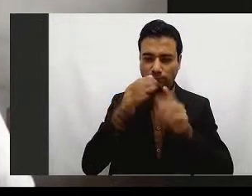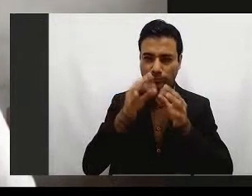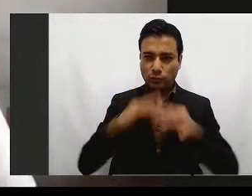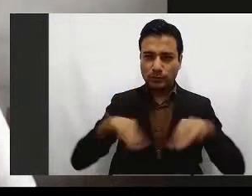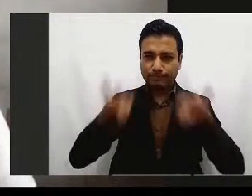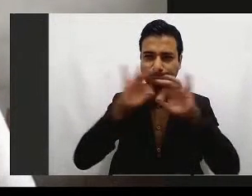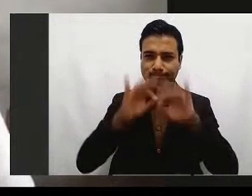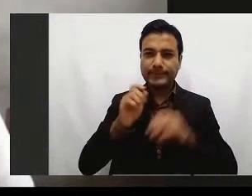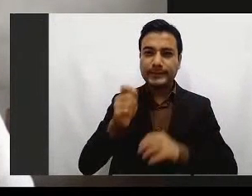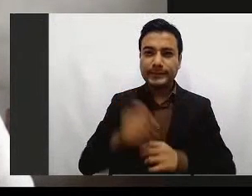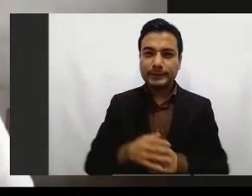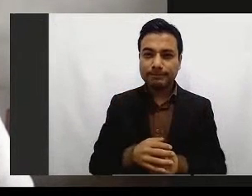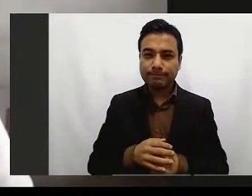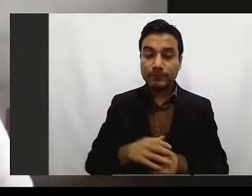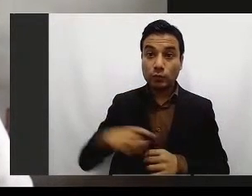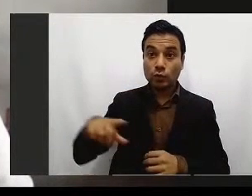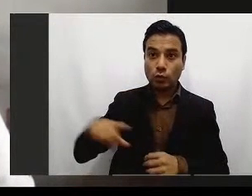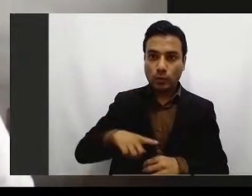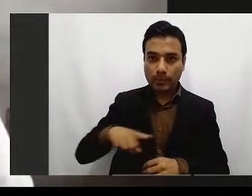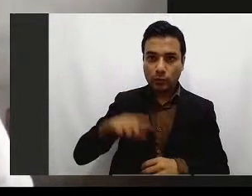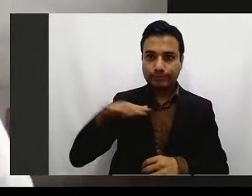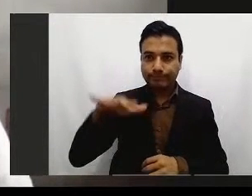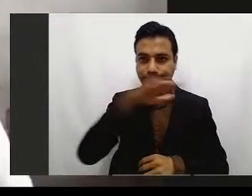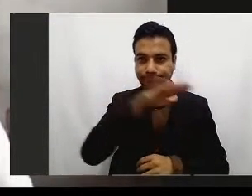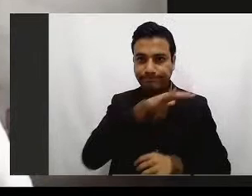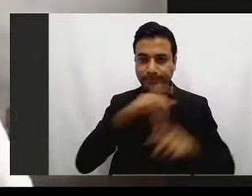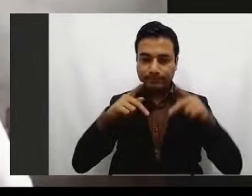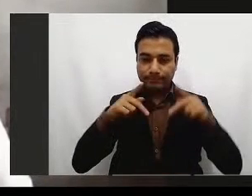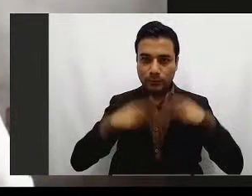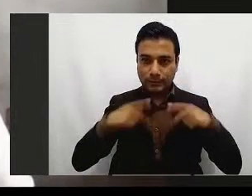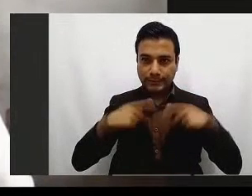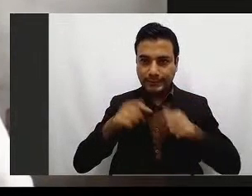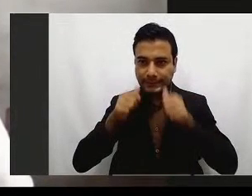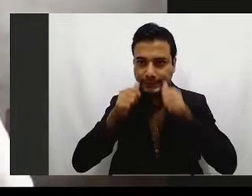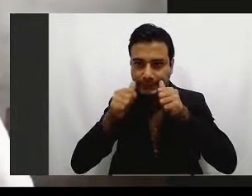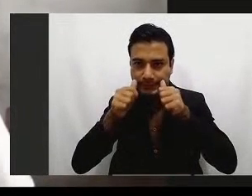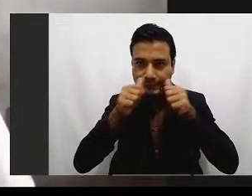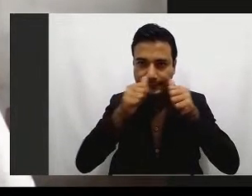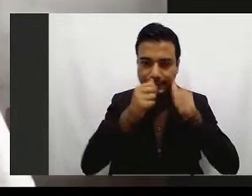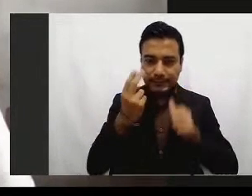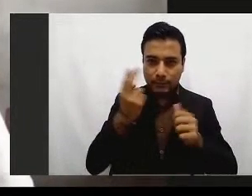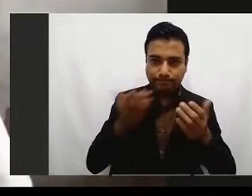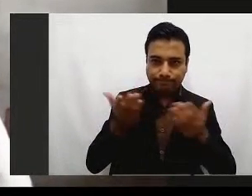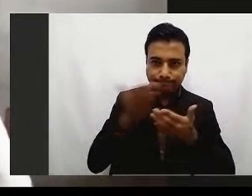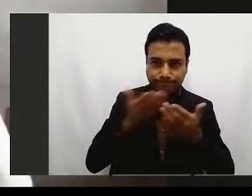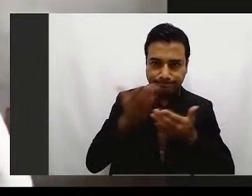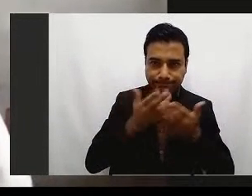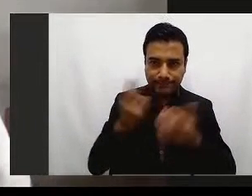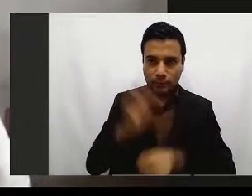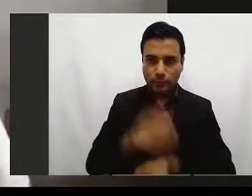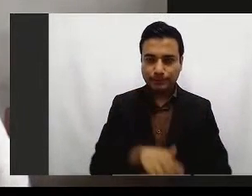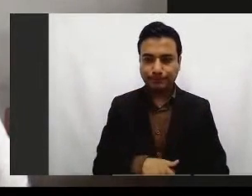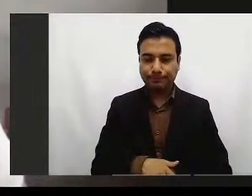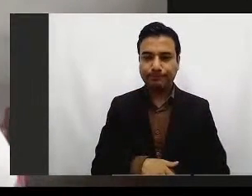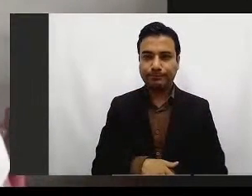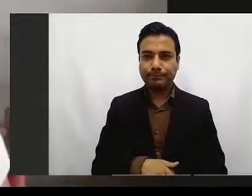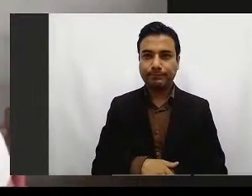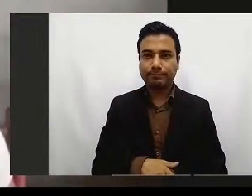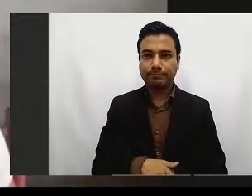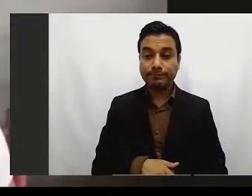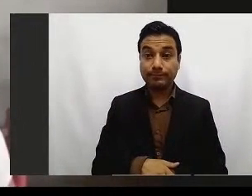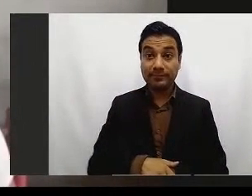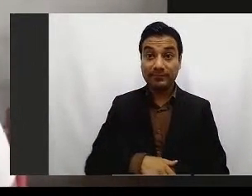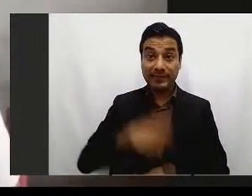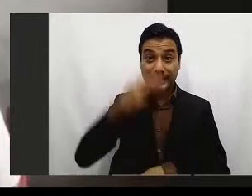escuchar a los ciudadanos, encontrar maneras de construir colectivamente ese conocimiento. Porque además, en México,